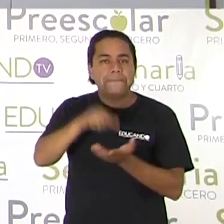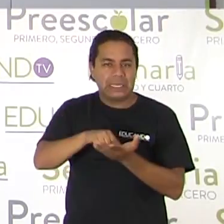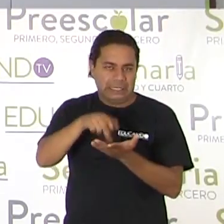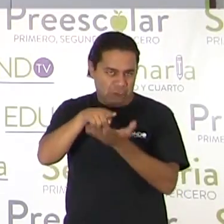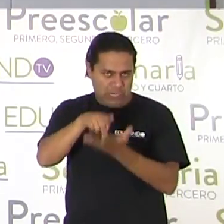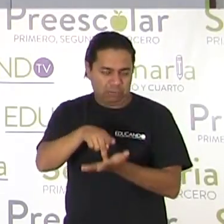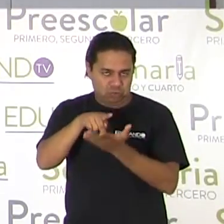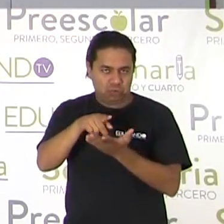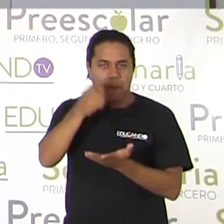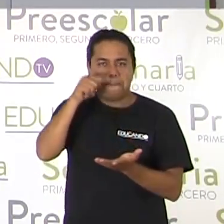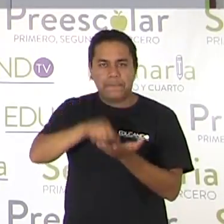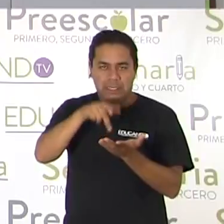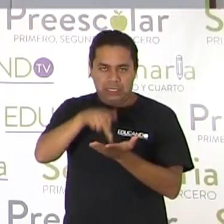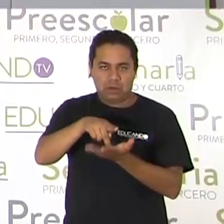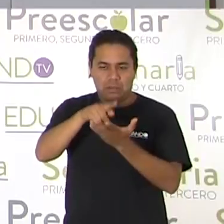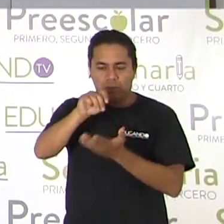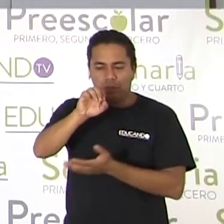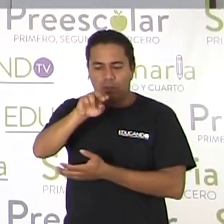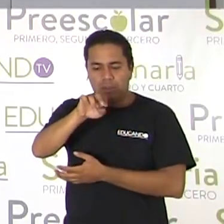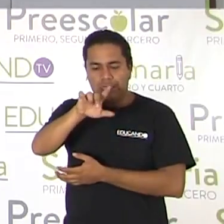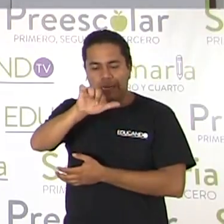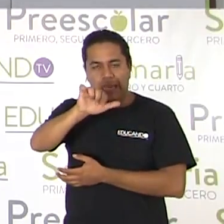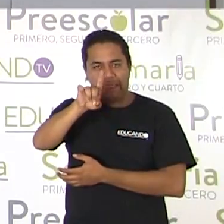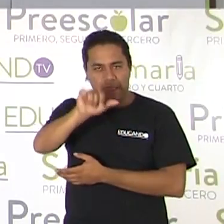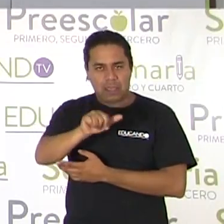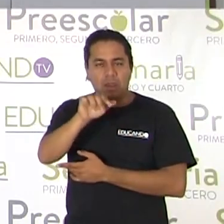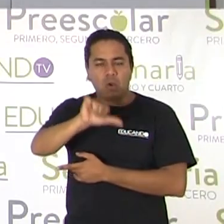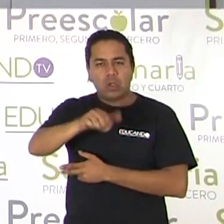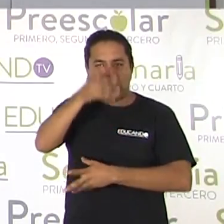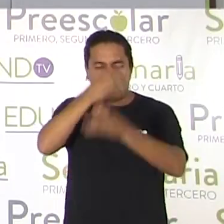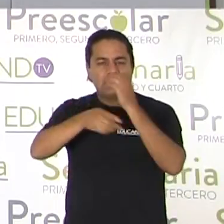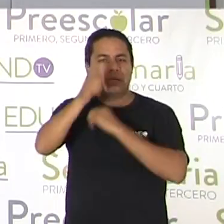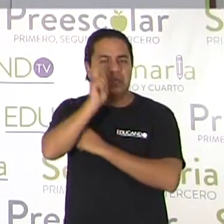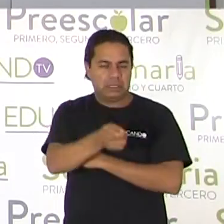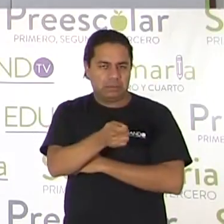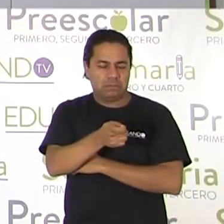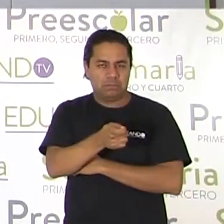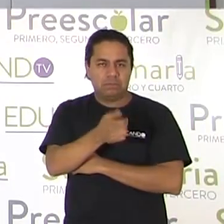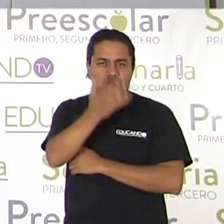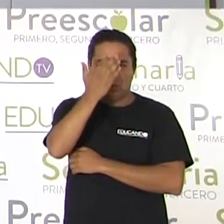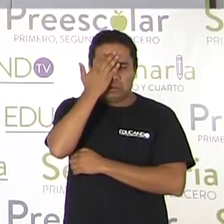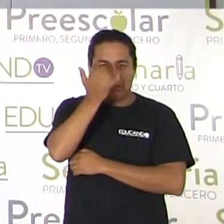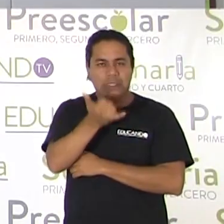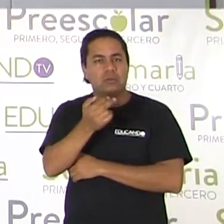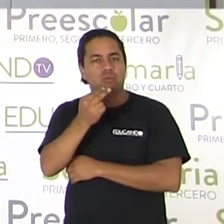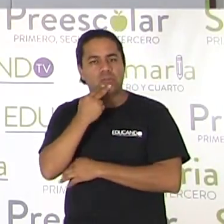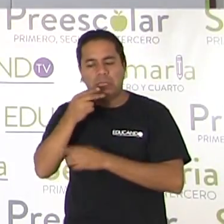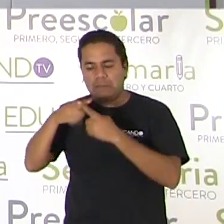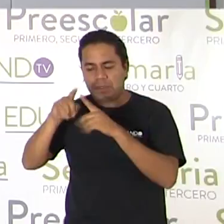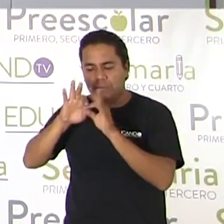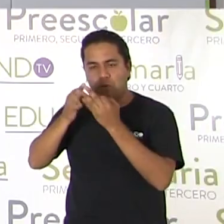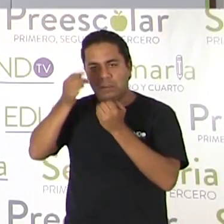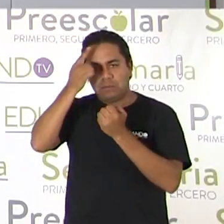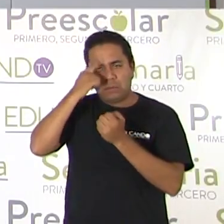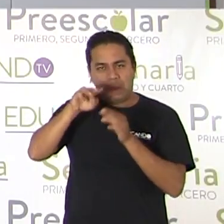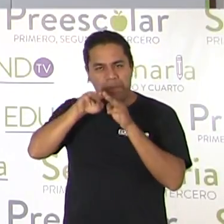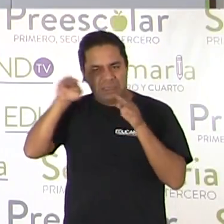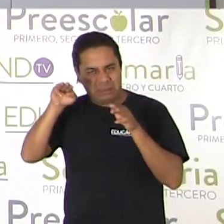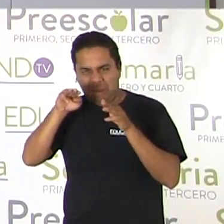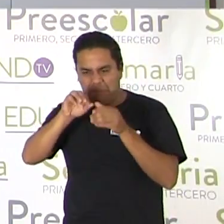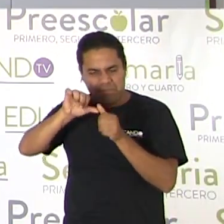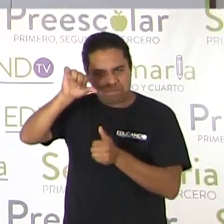aquí lo que hoy vamos a estar aprendiendo, que es conocer y utilizar diferentes unidades de capacidad. Vamos a recordar la